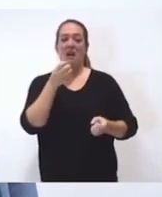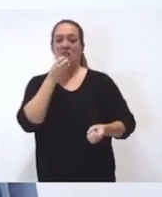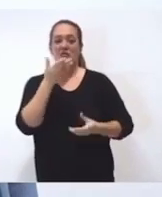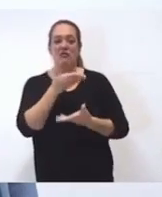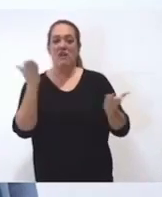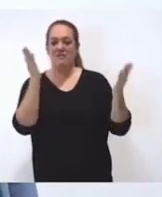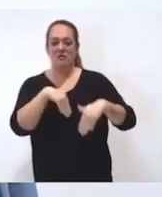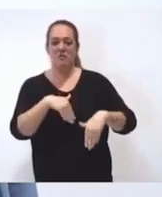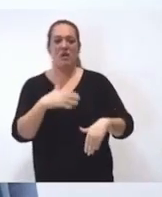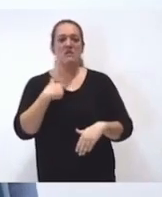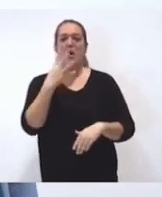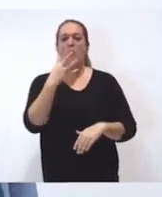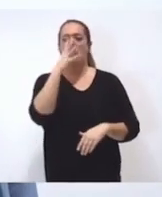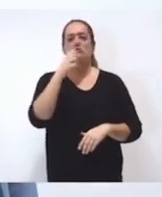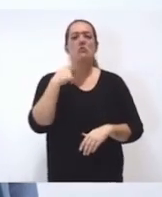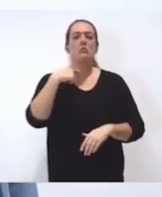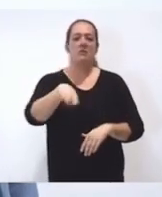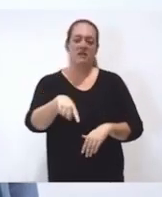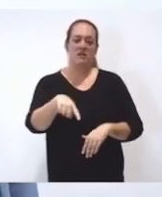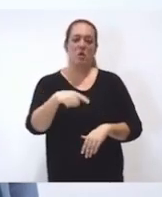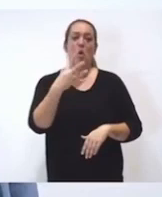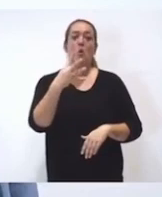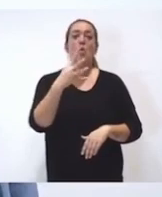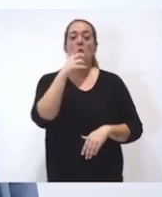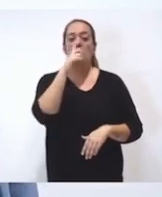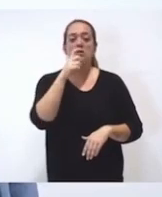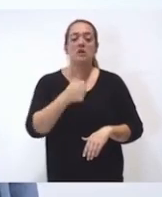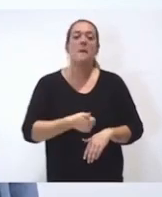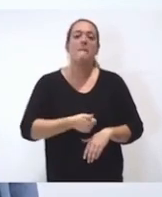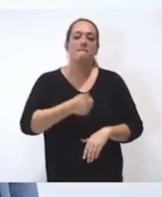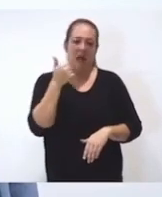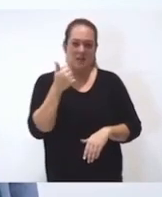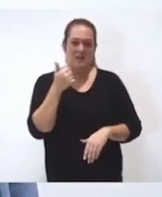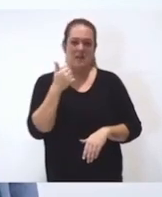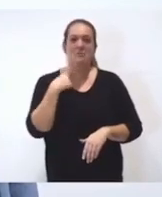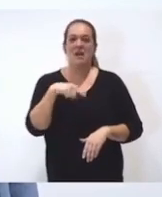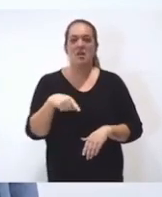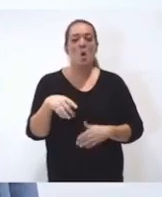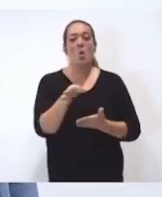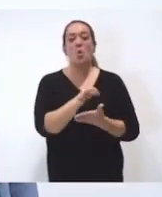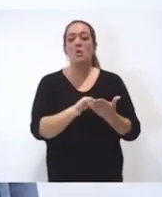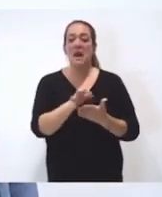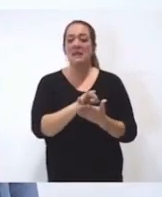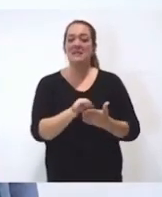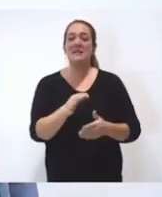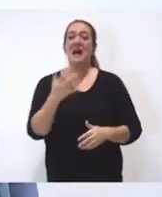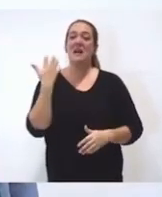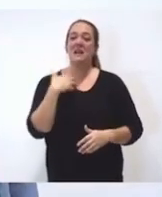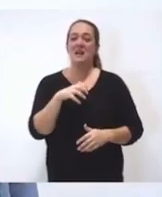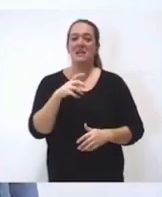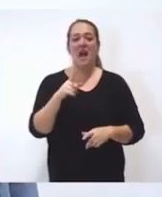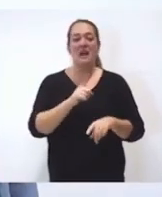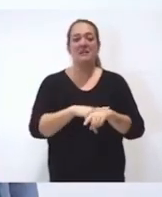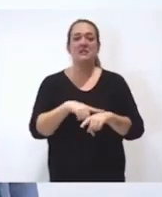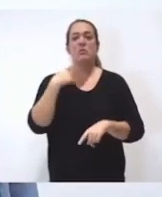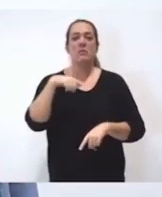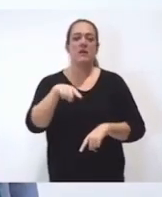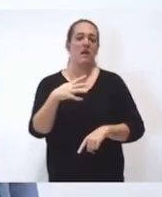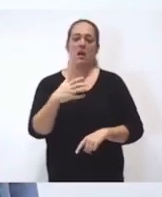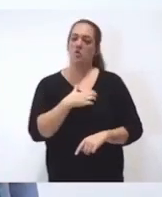hemos perdido cuatro años, cuatro años más. En una isla que ya hace mucho que no se puede permitir perder más tiempo.